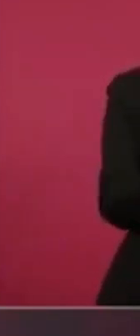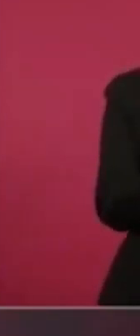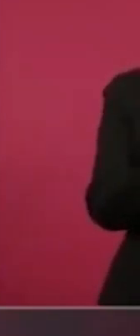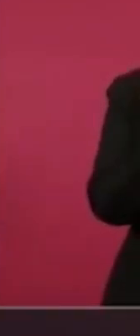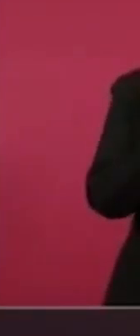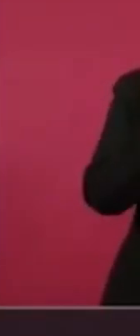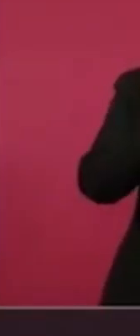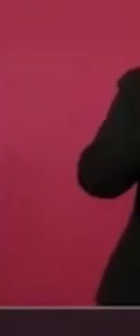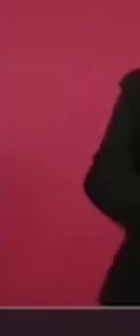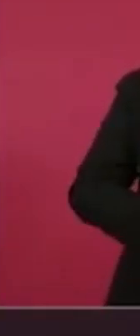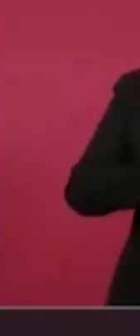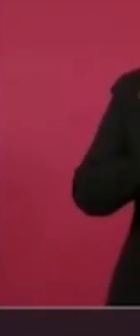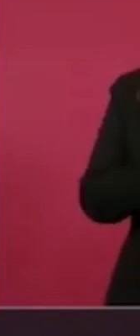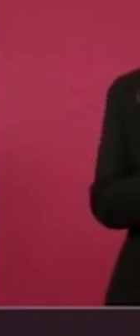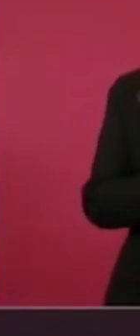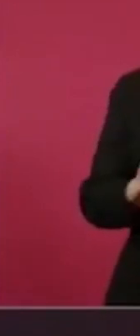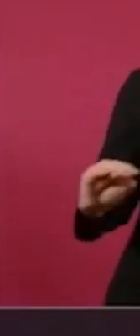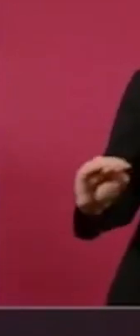internacional,